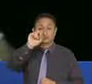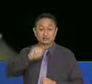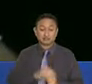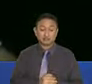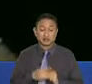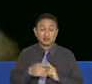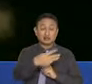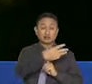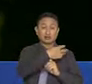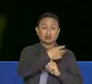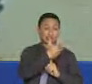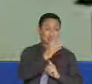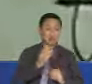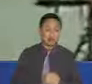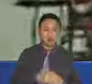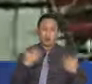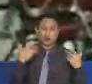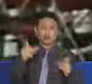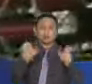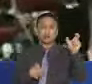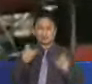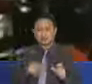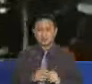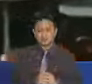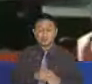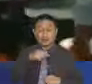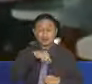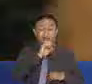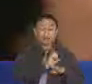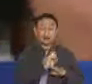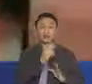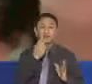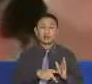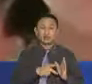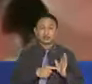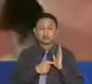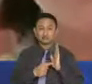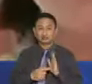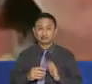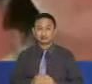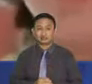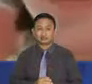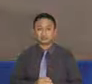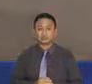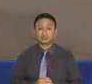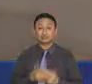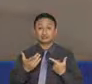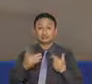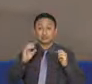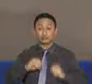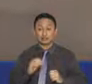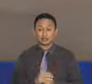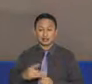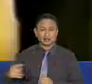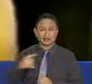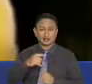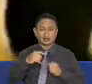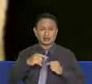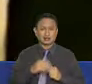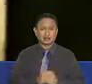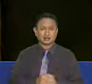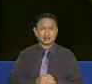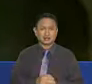podía ser comprender a cualquier cristiano Nacional del país y la forma de ahorrar para no empobrecerse